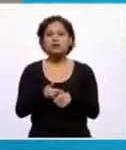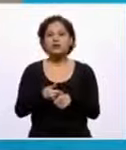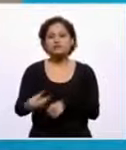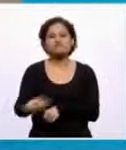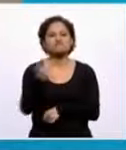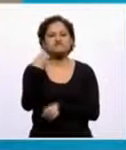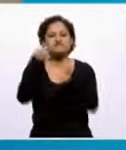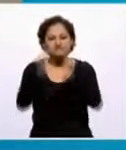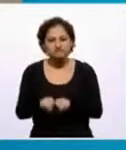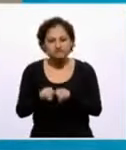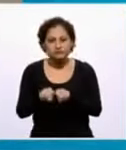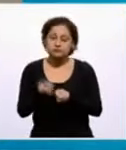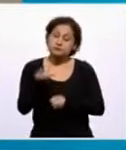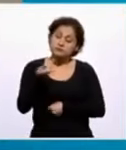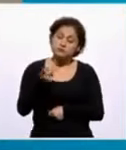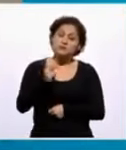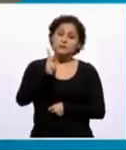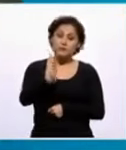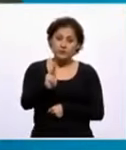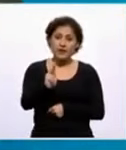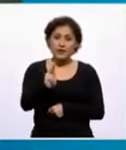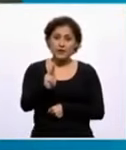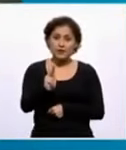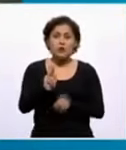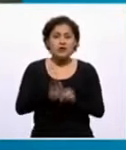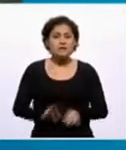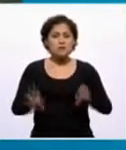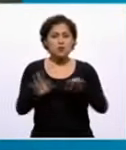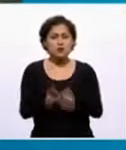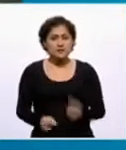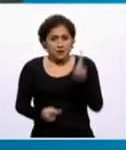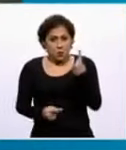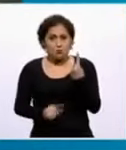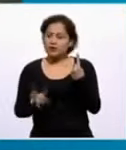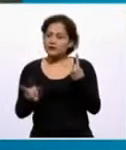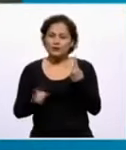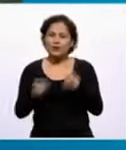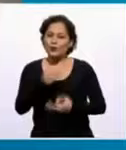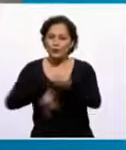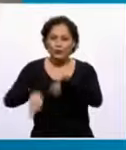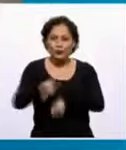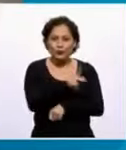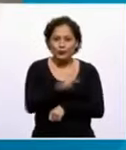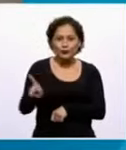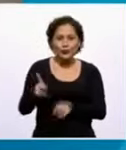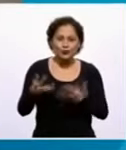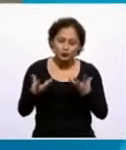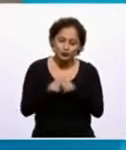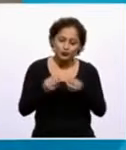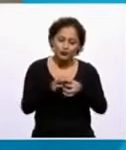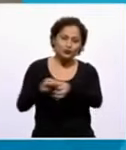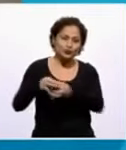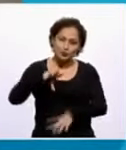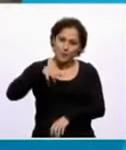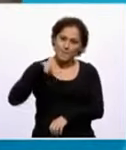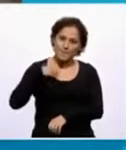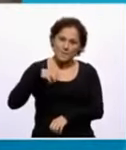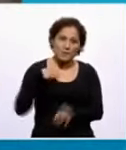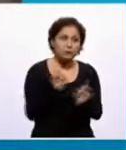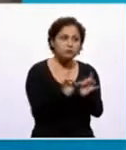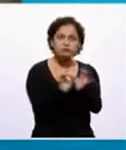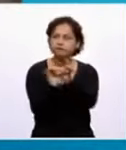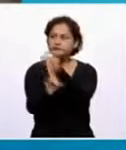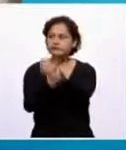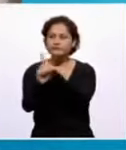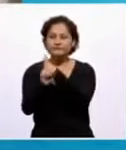importante no es el puesto en el que se juegue, sino el esfuerzo de cada jugador. Porque pese a las dificultades, si el equipo